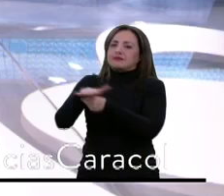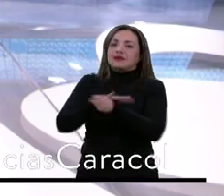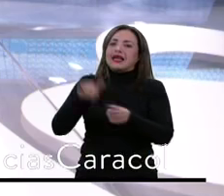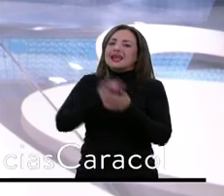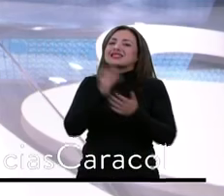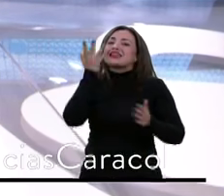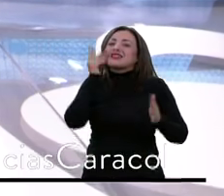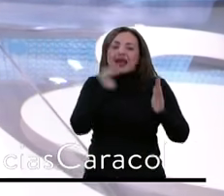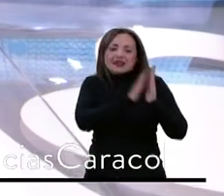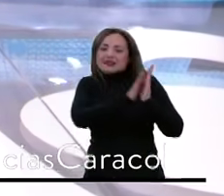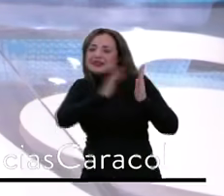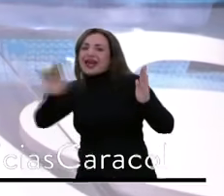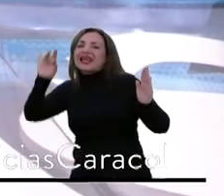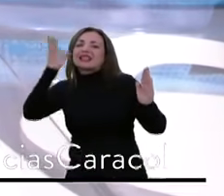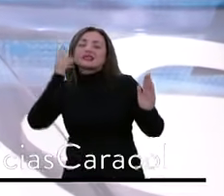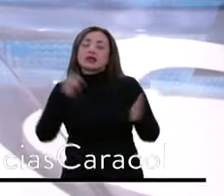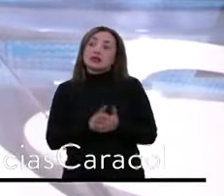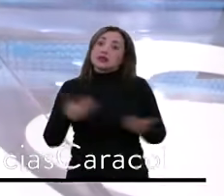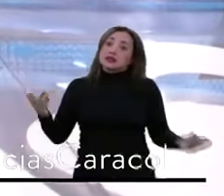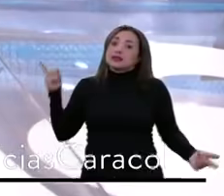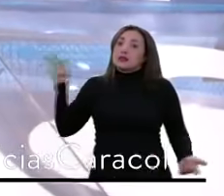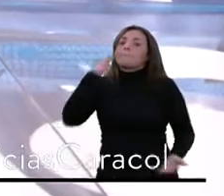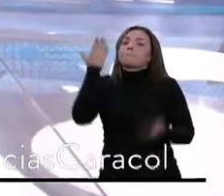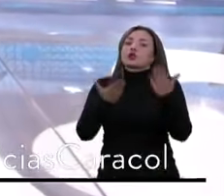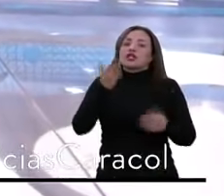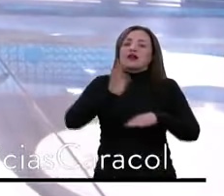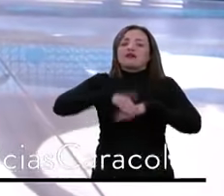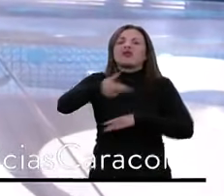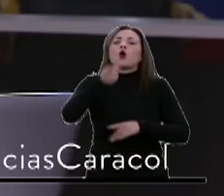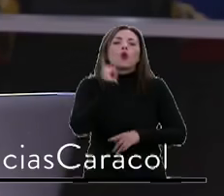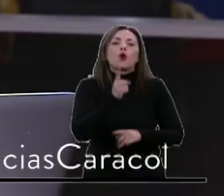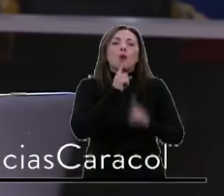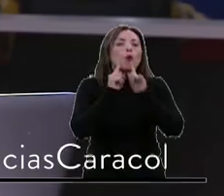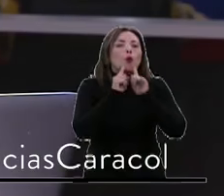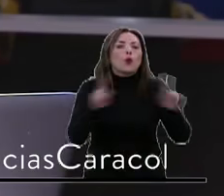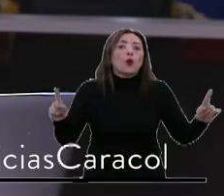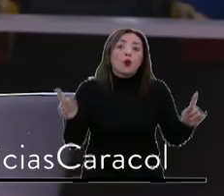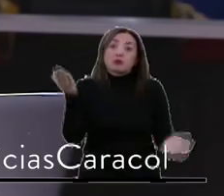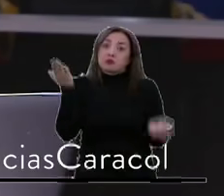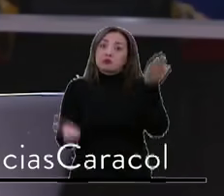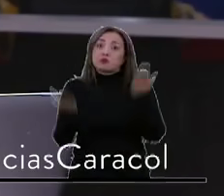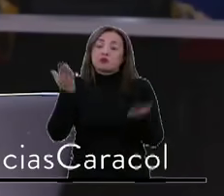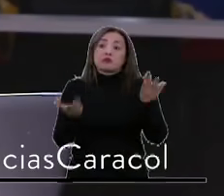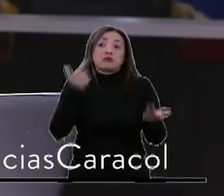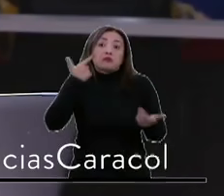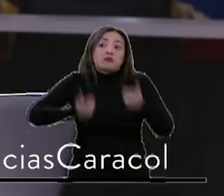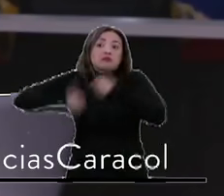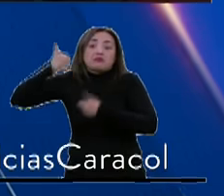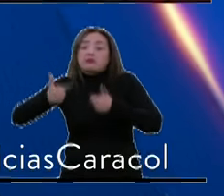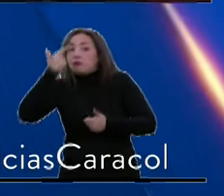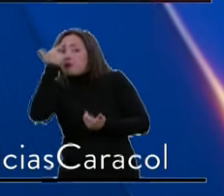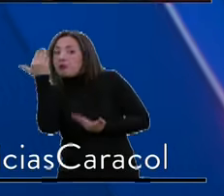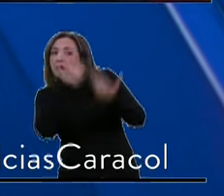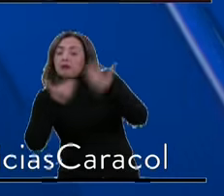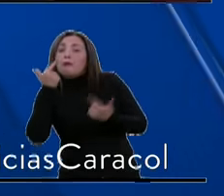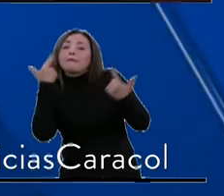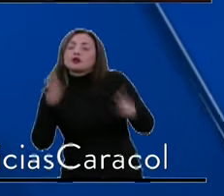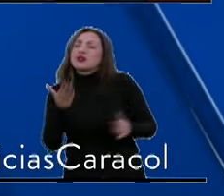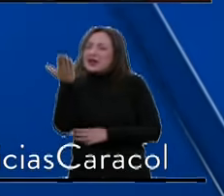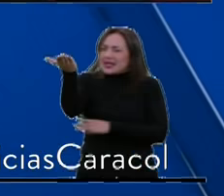10 griegos en el café efecto tal vez de las velitas no puede ser no no sé si lo contemplan así las autoridades del secretario